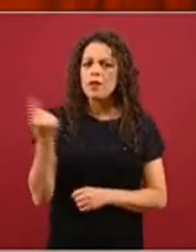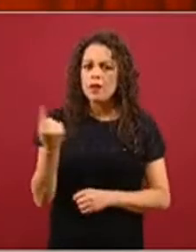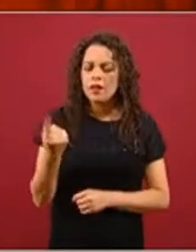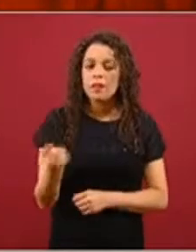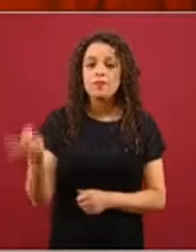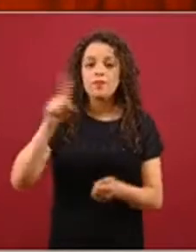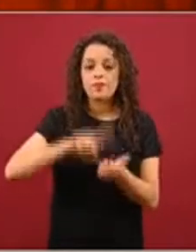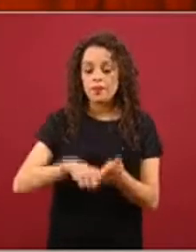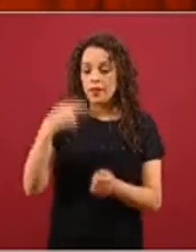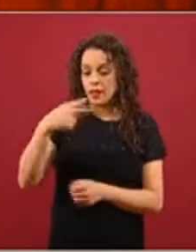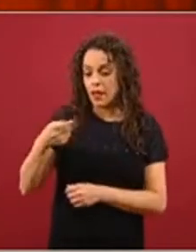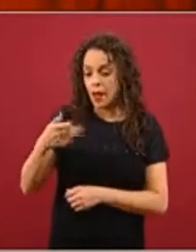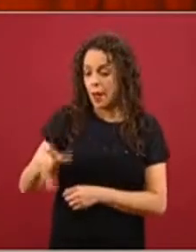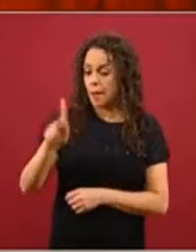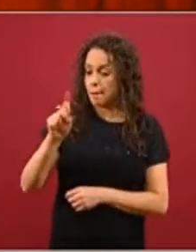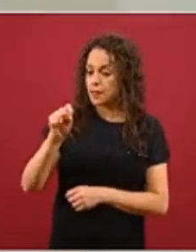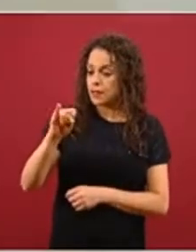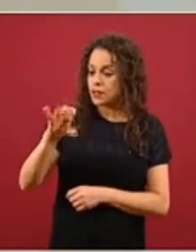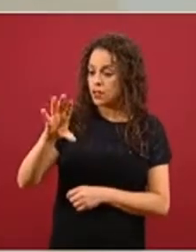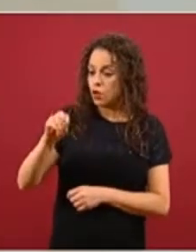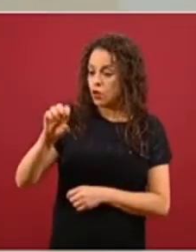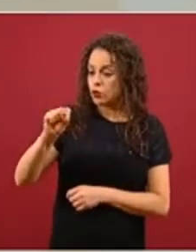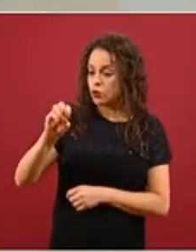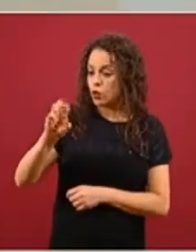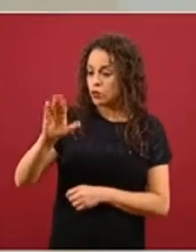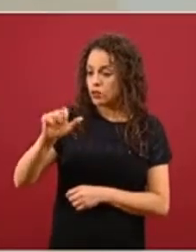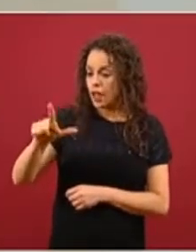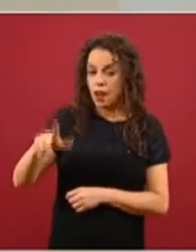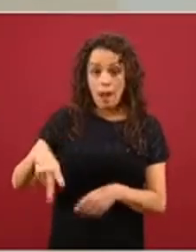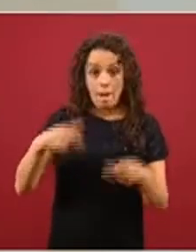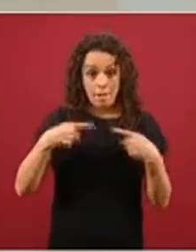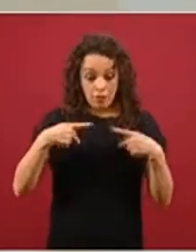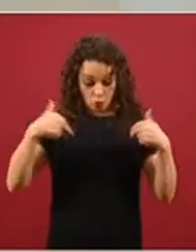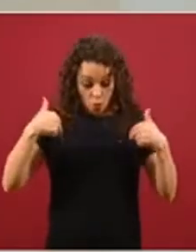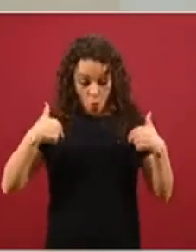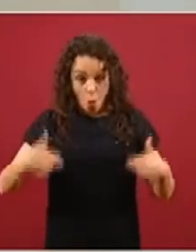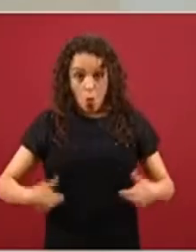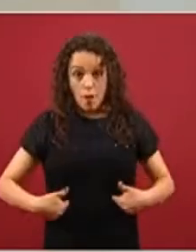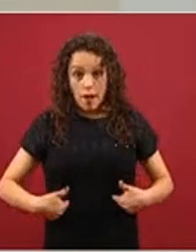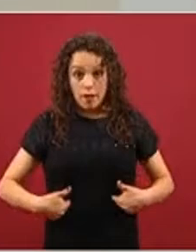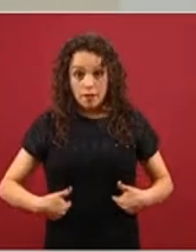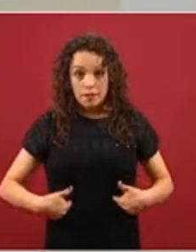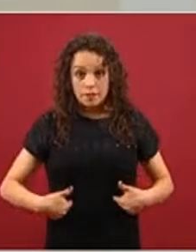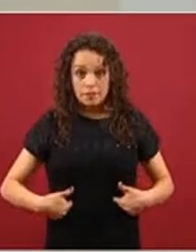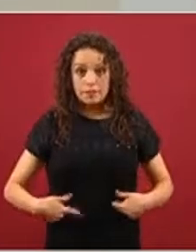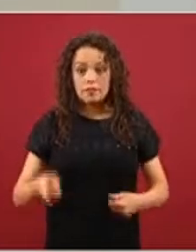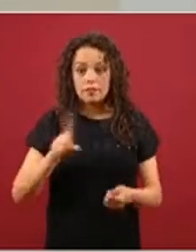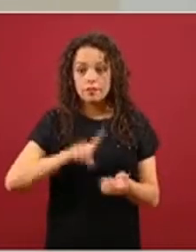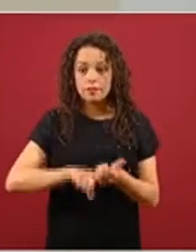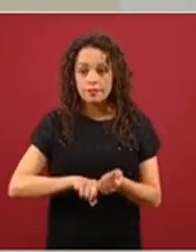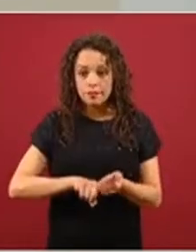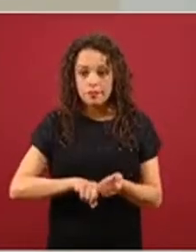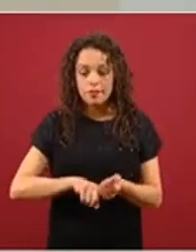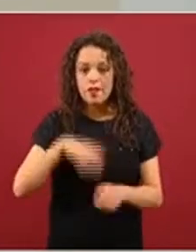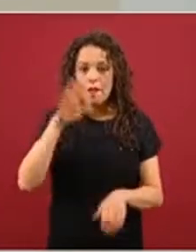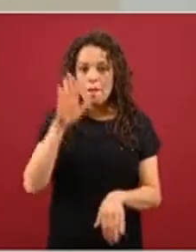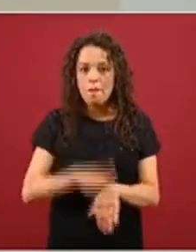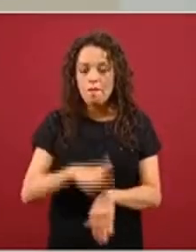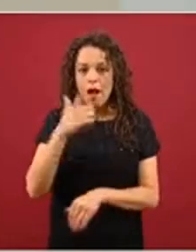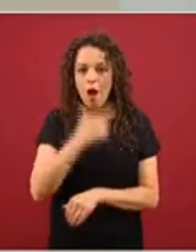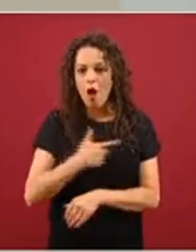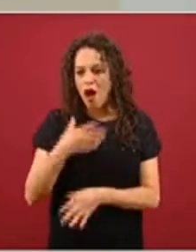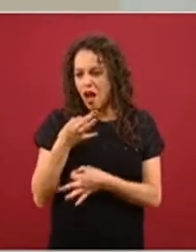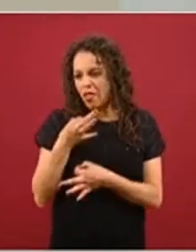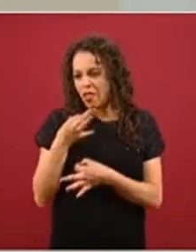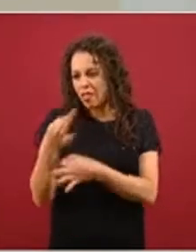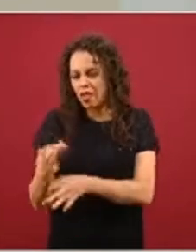psicosocial en el que aparentemente los seres humanos somos propensos a que nos llame la atención